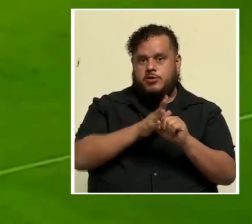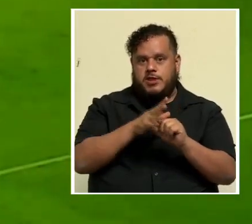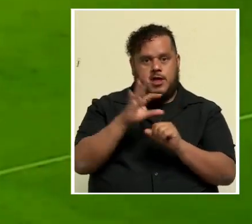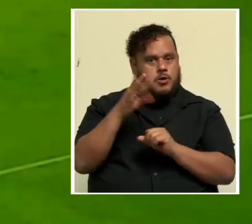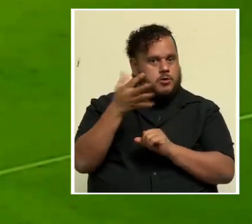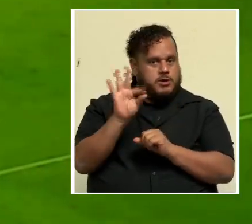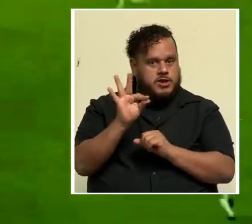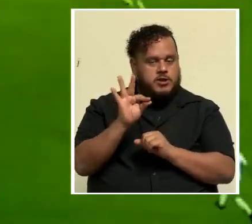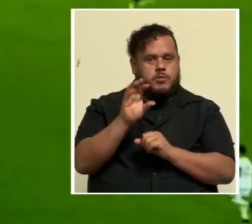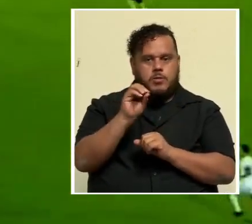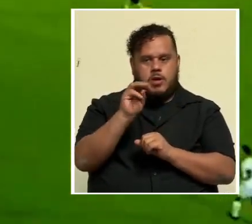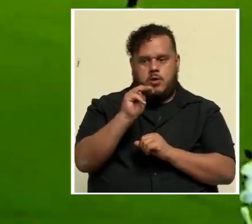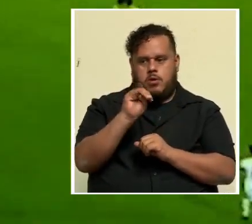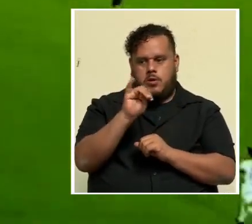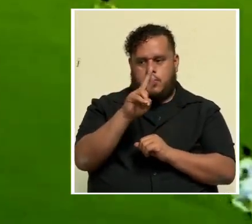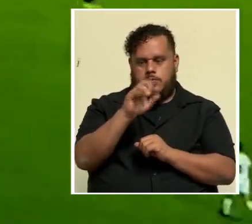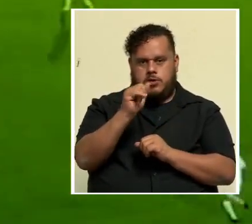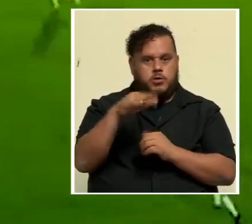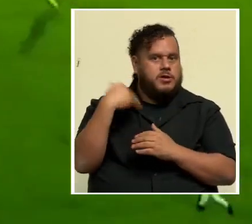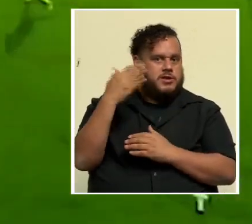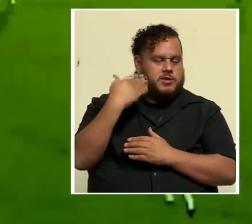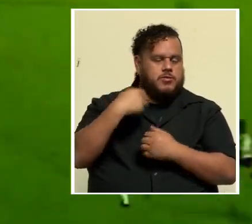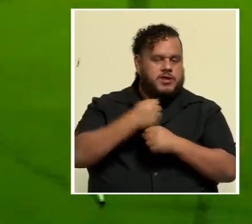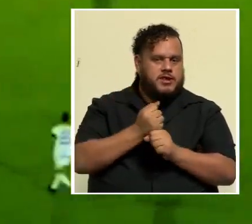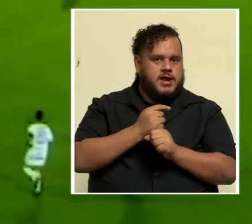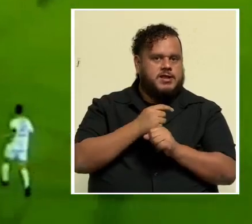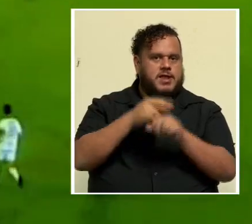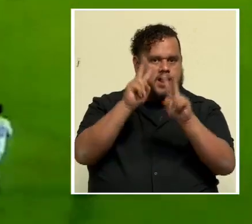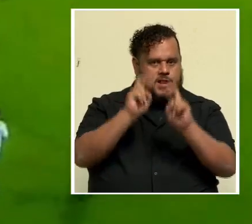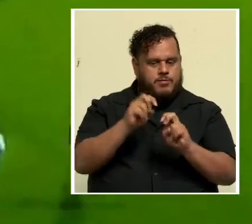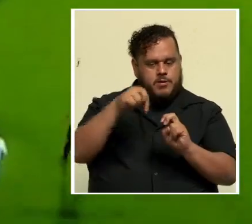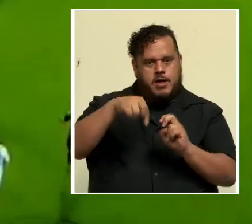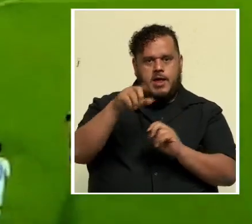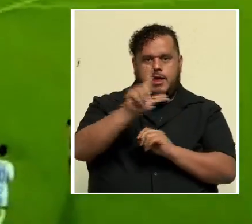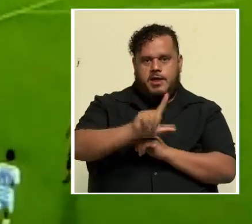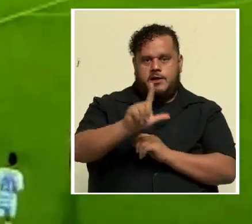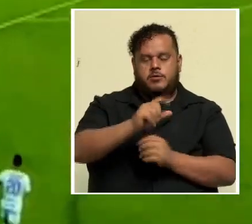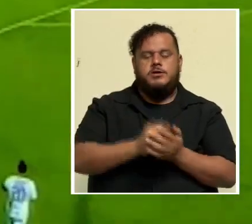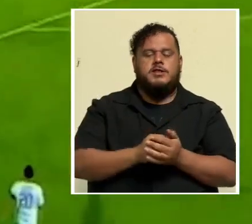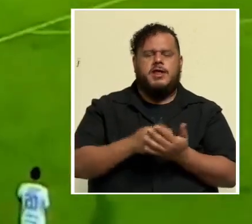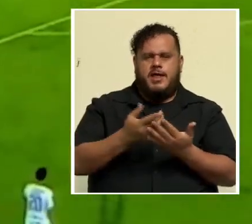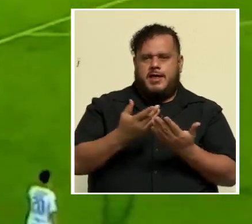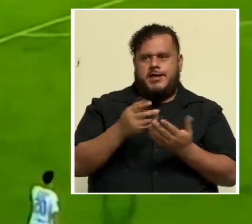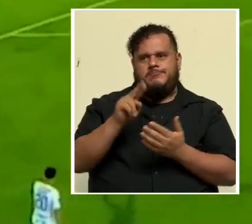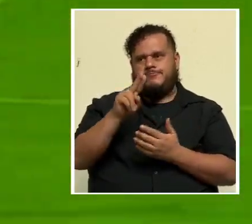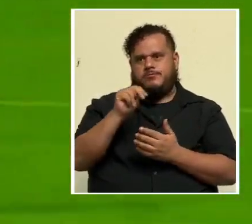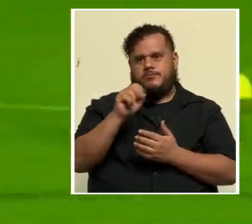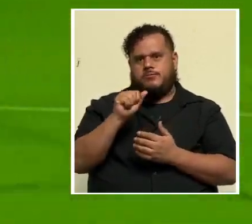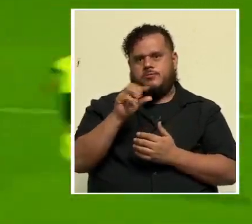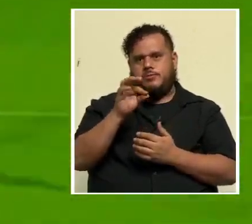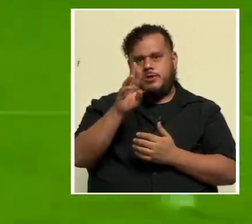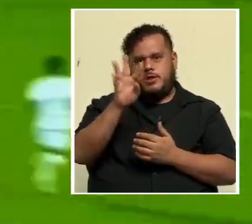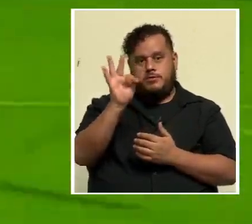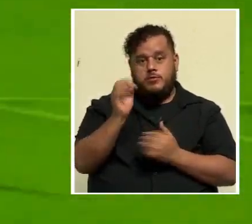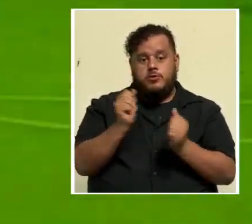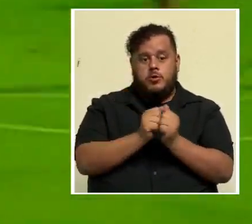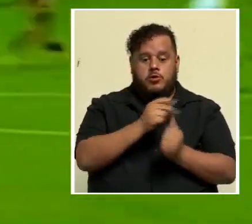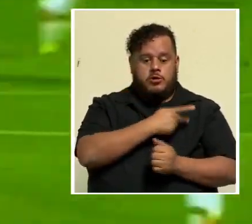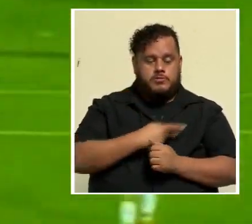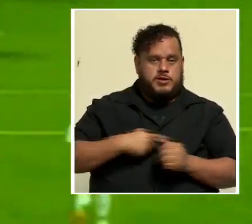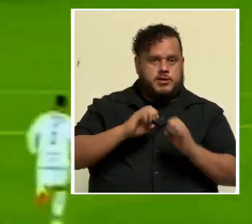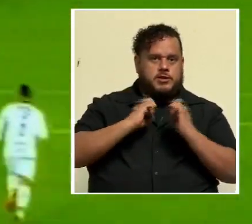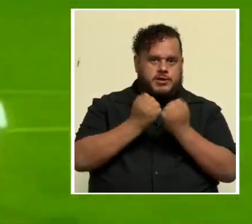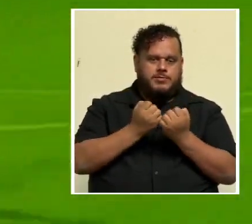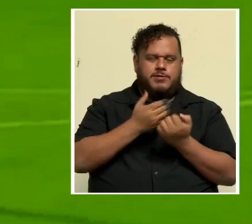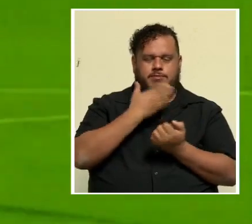la primera división tras realizarse la prueba este lunes. Ante este panorama, la UNAFUT en conjunto con los presidentes de los equipos